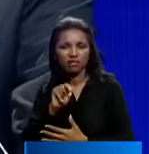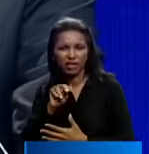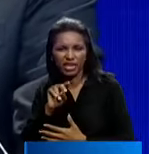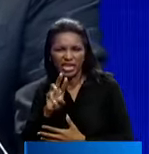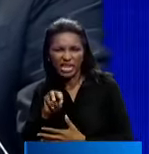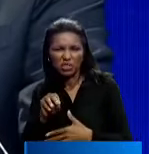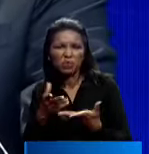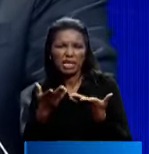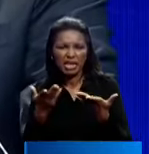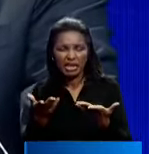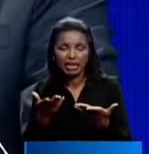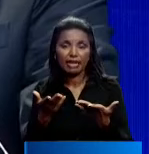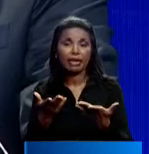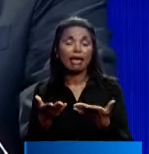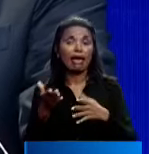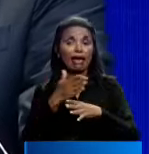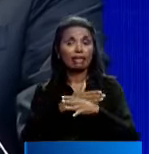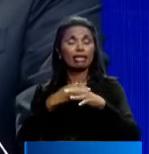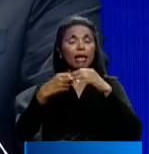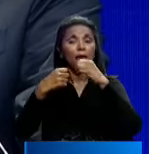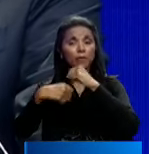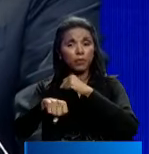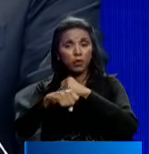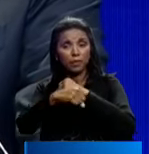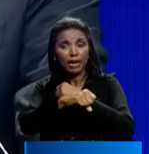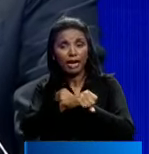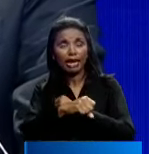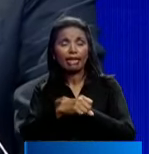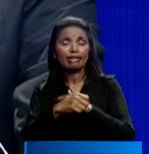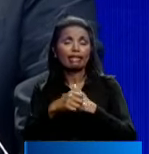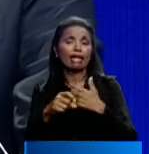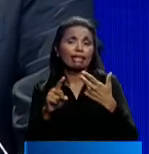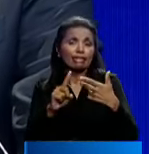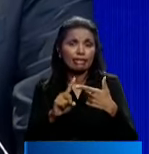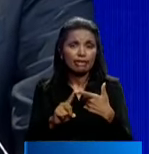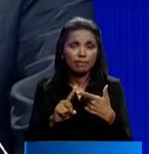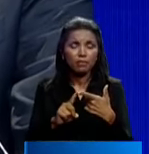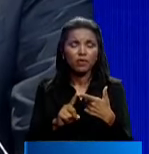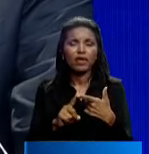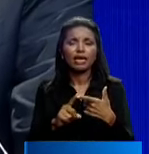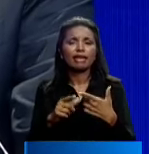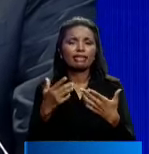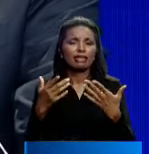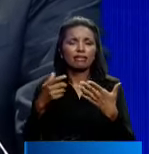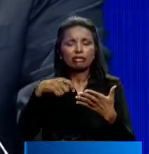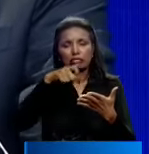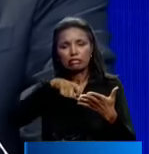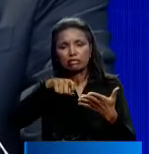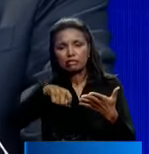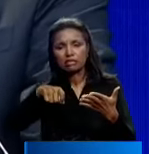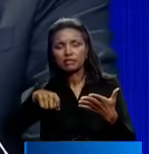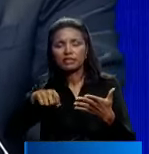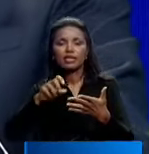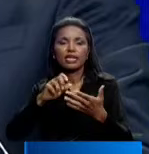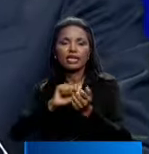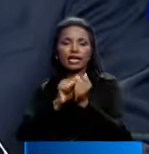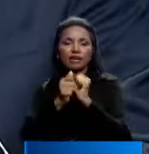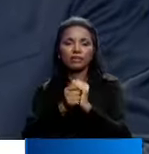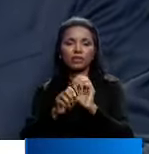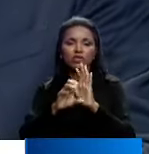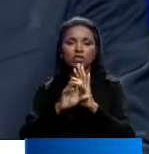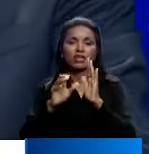referéndum requiere una campaña y una elección de constituyente. Un referéndum requiere redacción de las reformas constitucionales